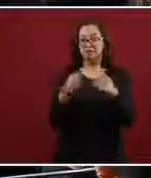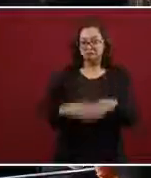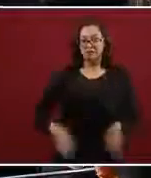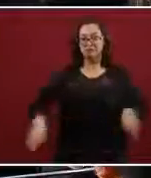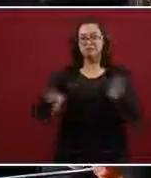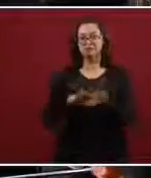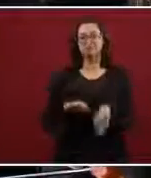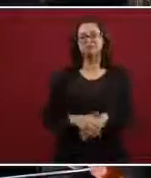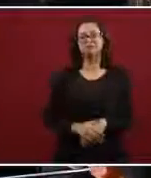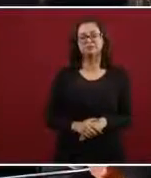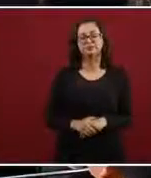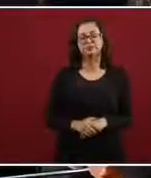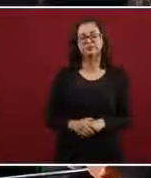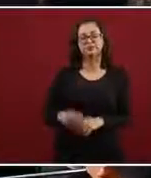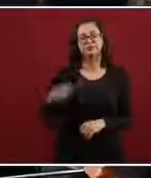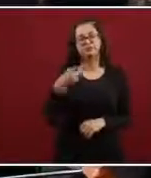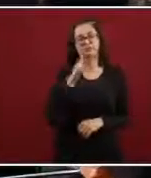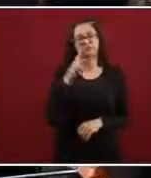ahí está.